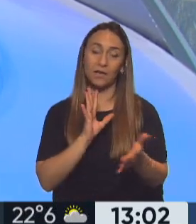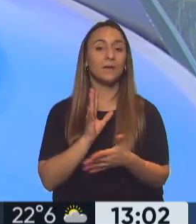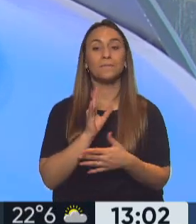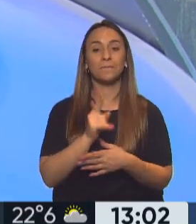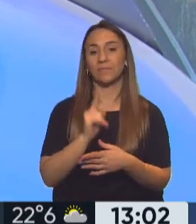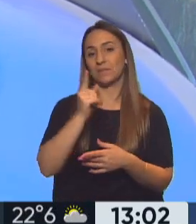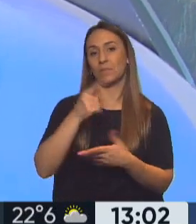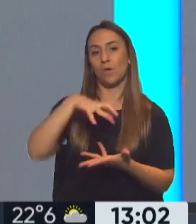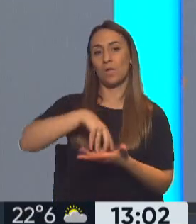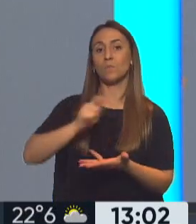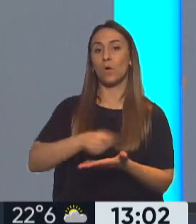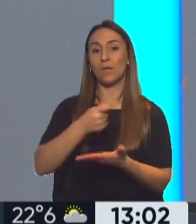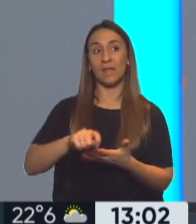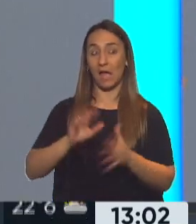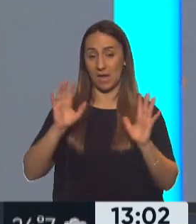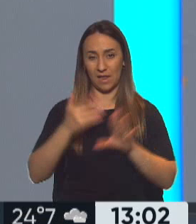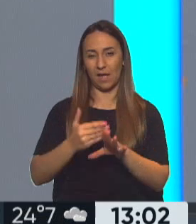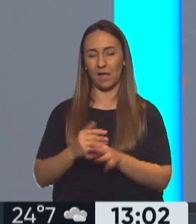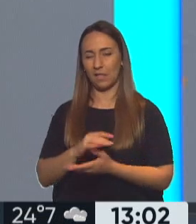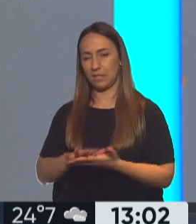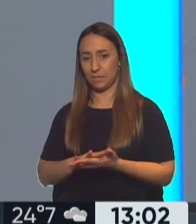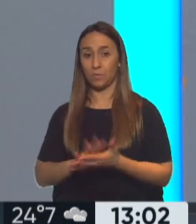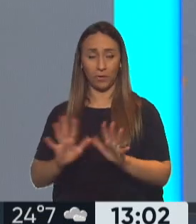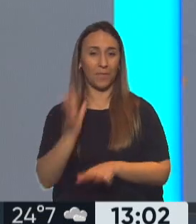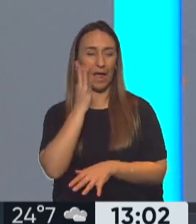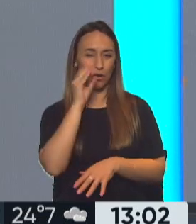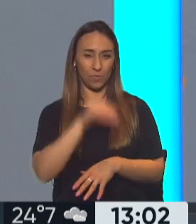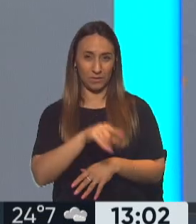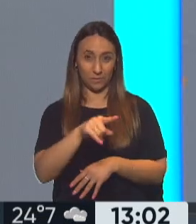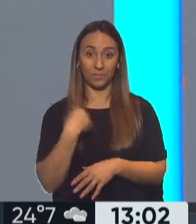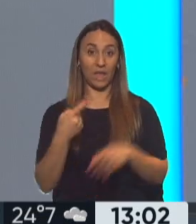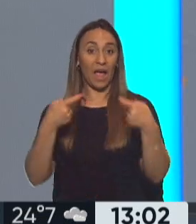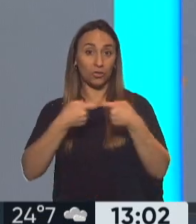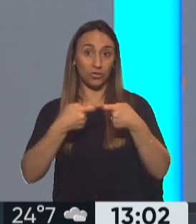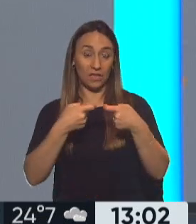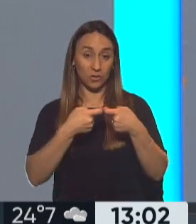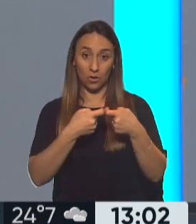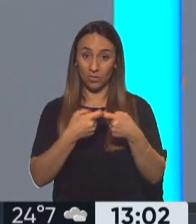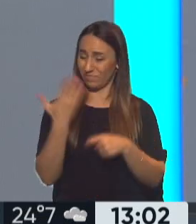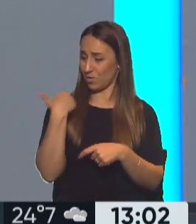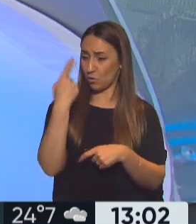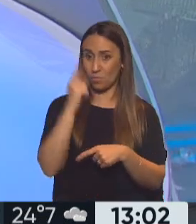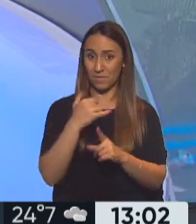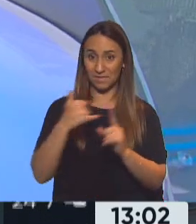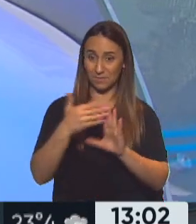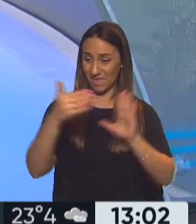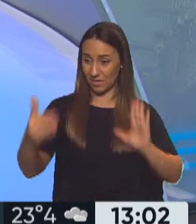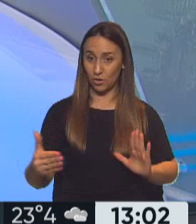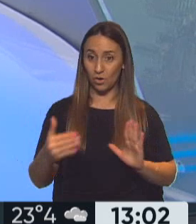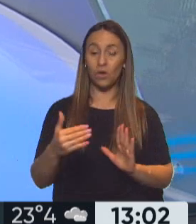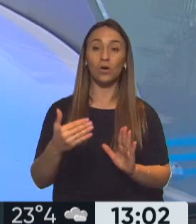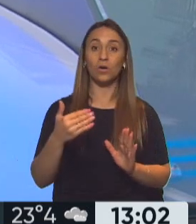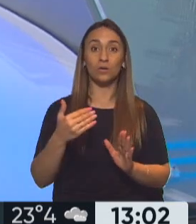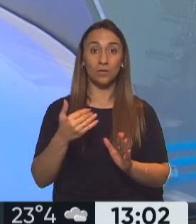el lobby de las inmobiliarias, ¿no? Miren, un cachitito, a nuestra asociación han llegado, en el último mes y medio, nos han llegado 2,